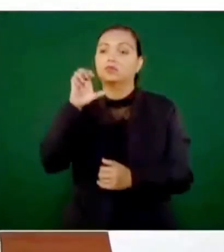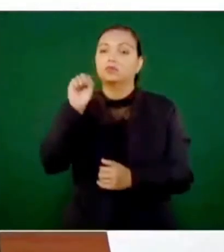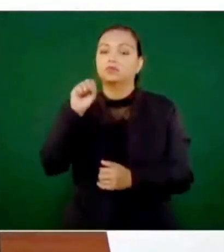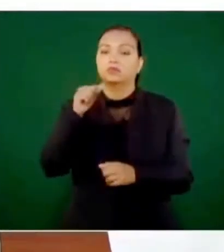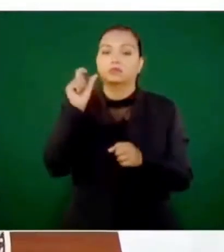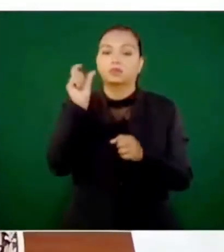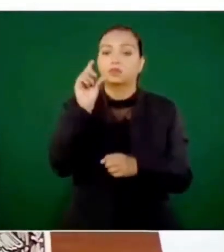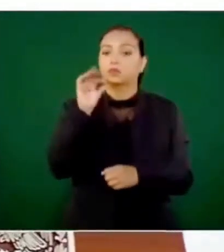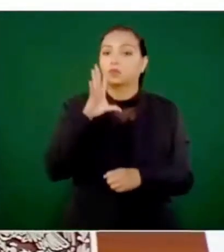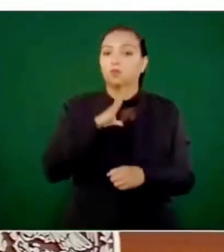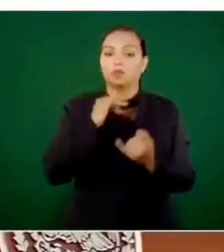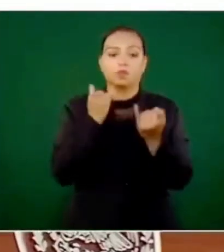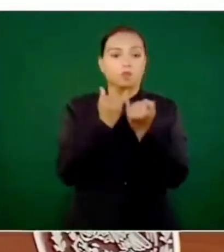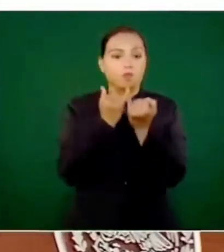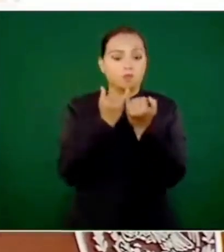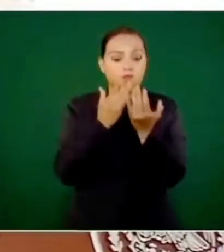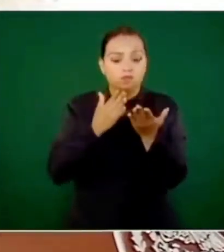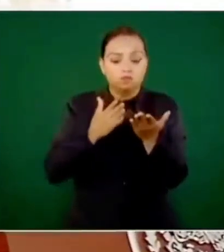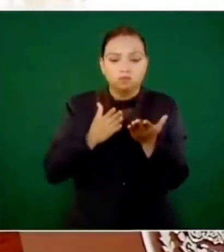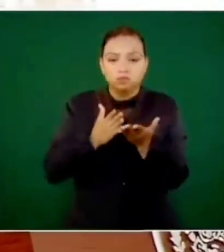Cuando no hay una línea,